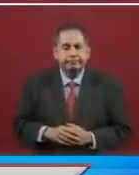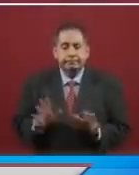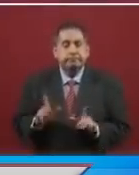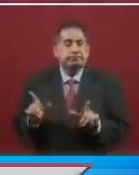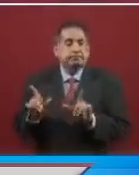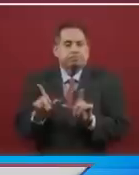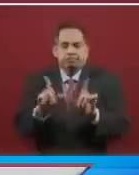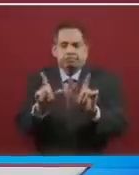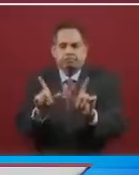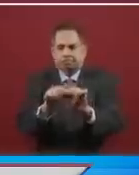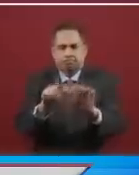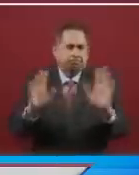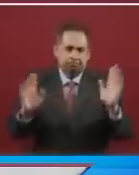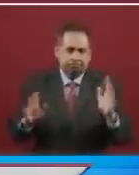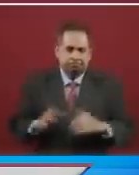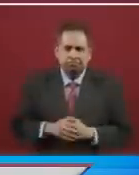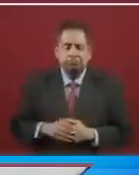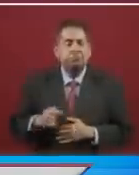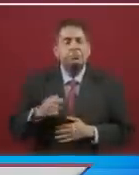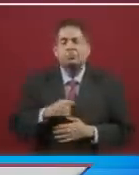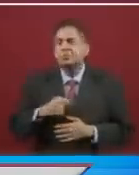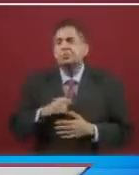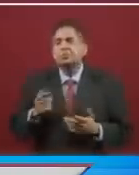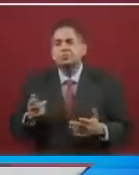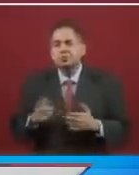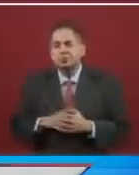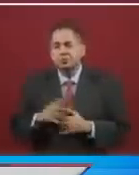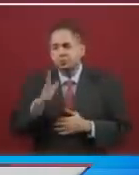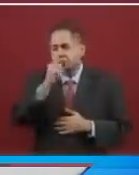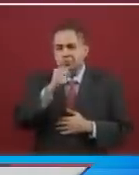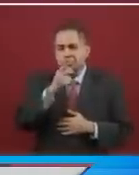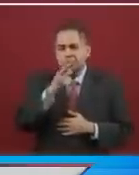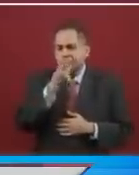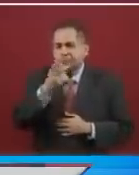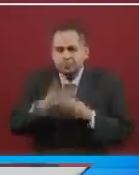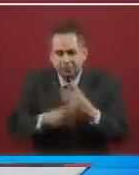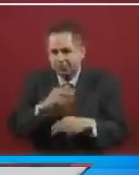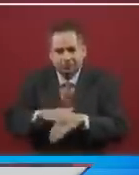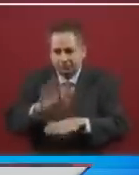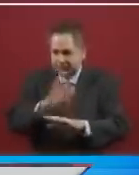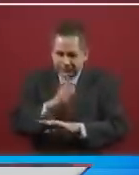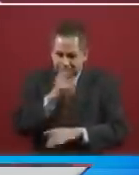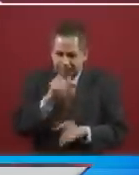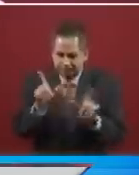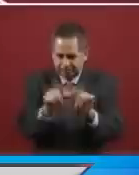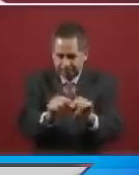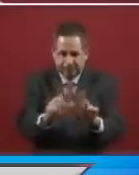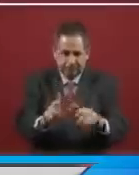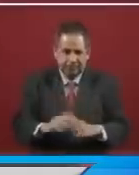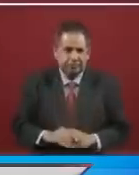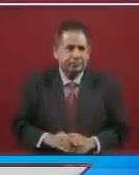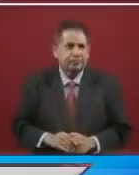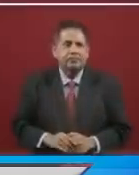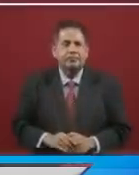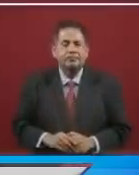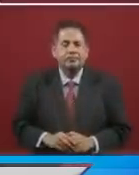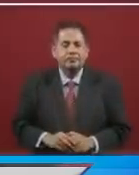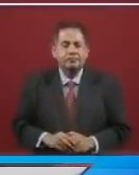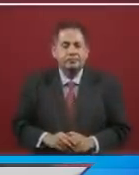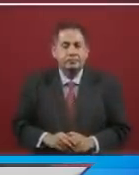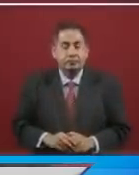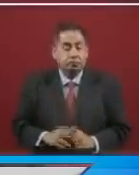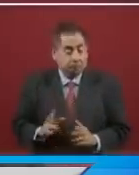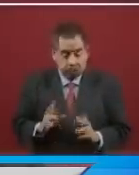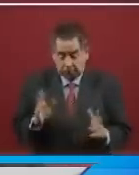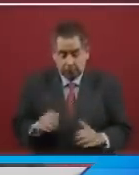hasta ahí nada más. El presidente comenta que no evade el tema y lo trata porque es una persona excepcional, esté vivo o muerto, y confirma que recibió